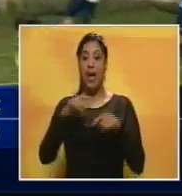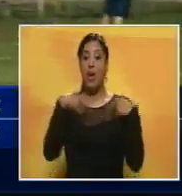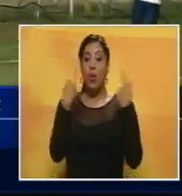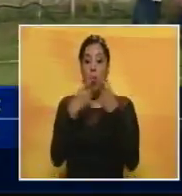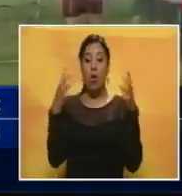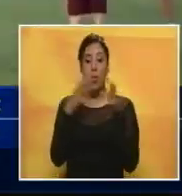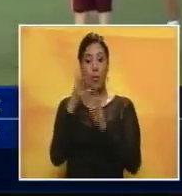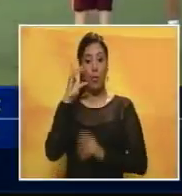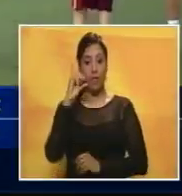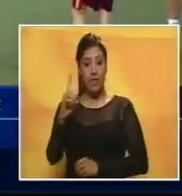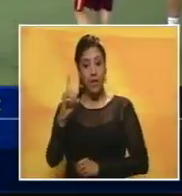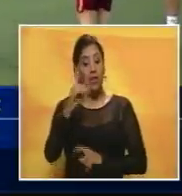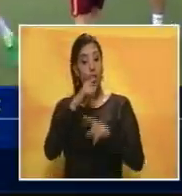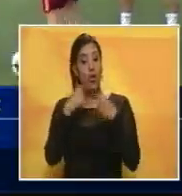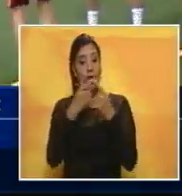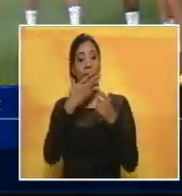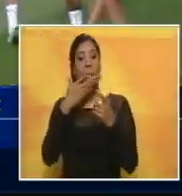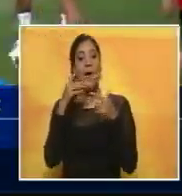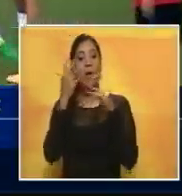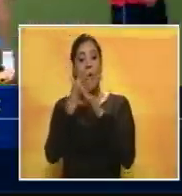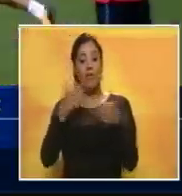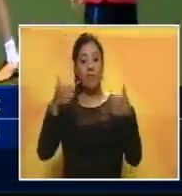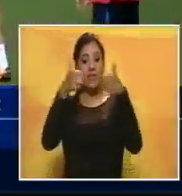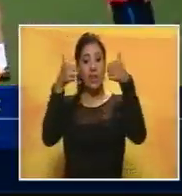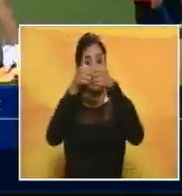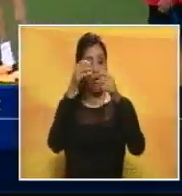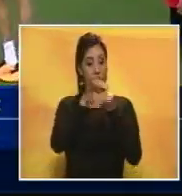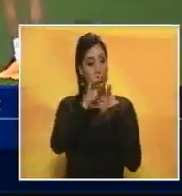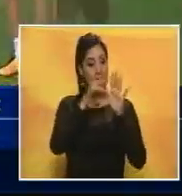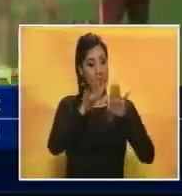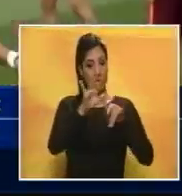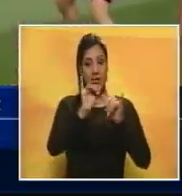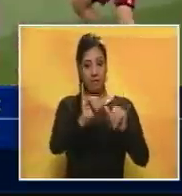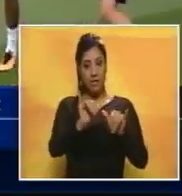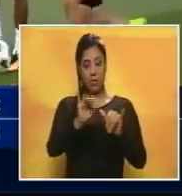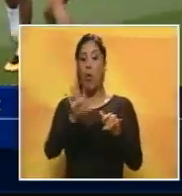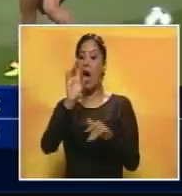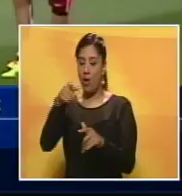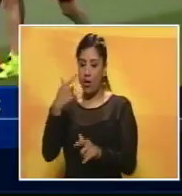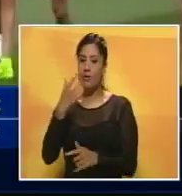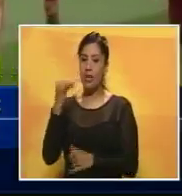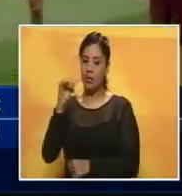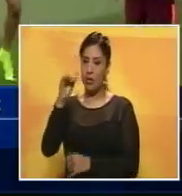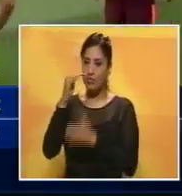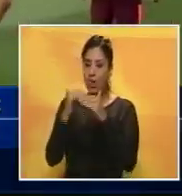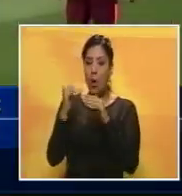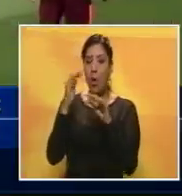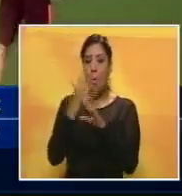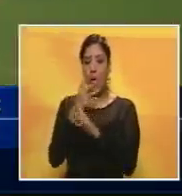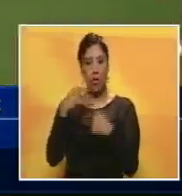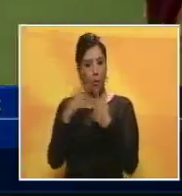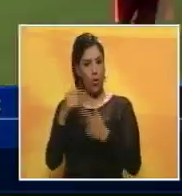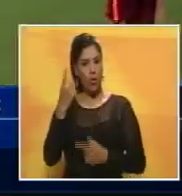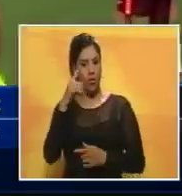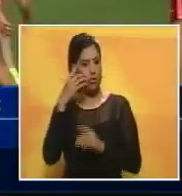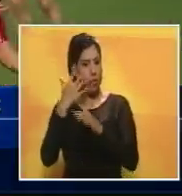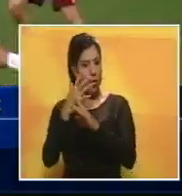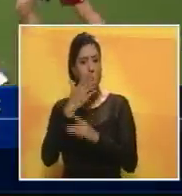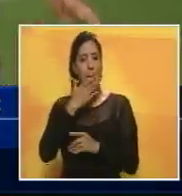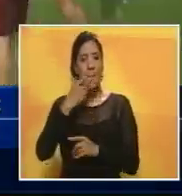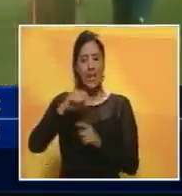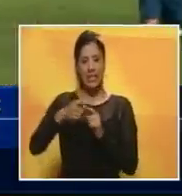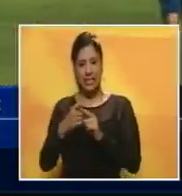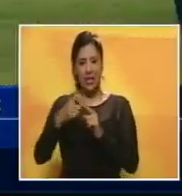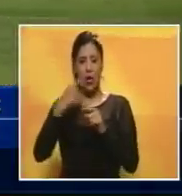arranque del Grupo D, y que reencontrará a los finalistas de la edición 2015. Arda Turán será baja en el cuadro catalán por una lesión en el tendón